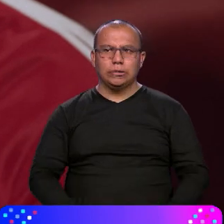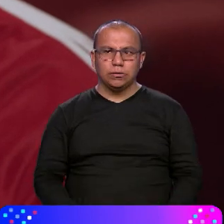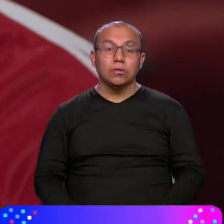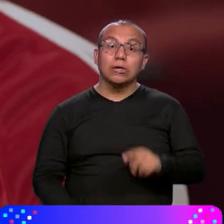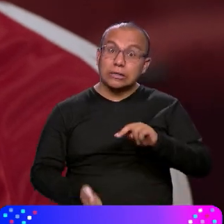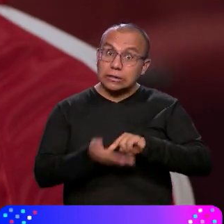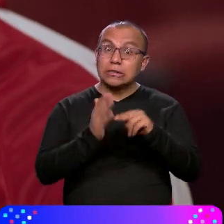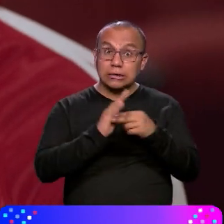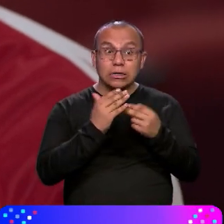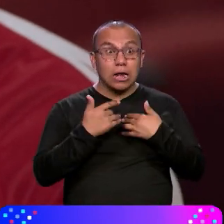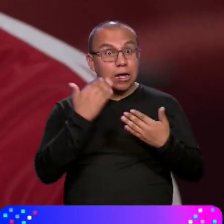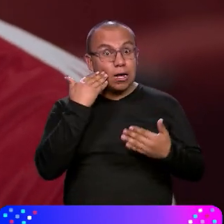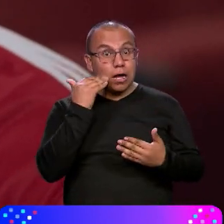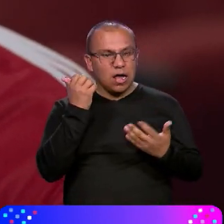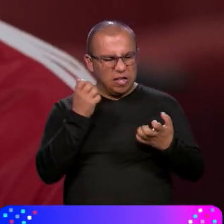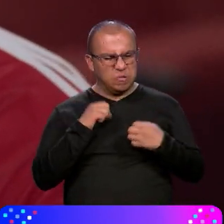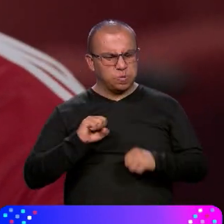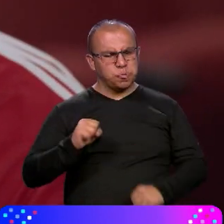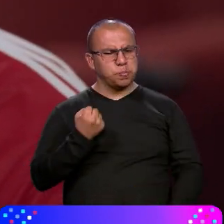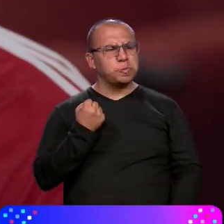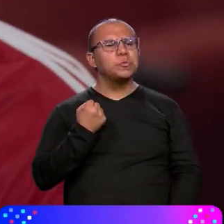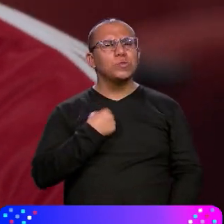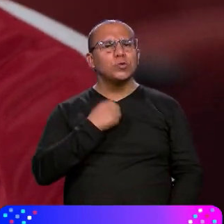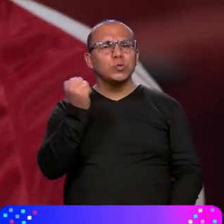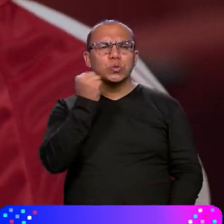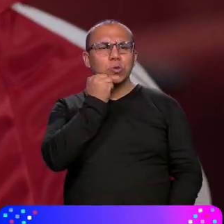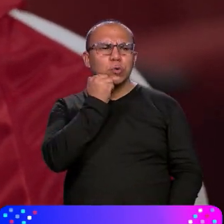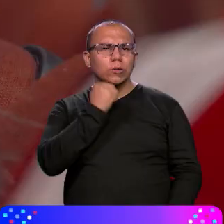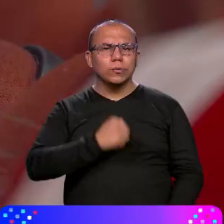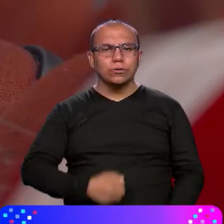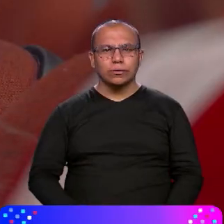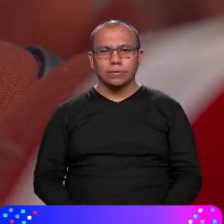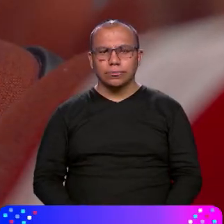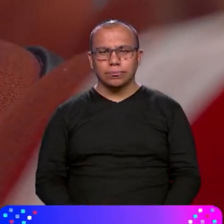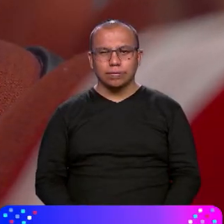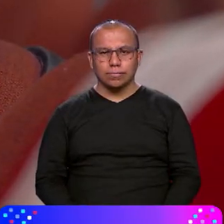Eso indica que ella es de las mujeres que les gusta hacerse las difíciles.